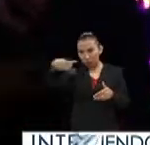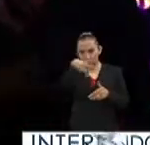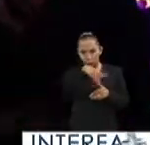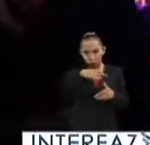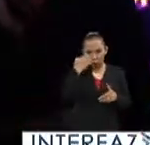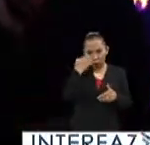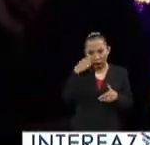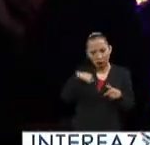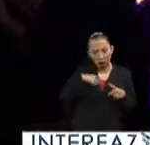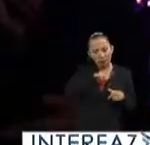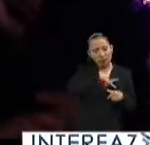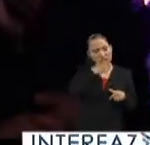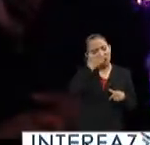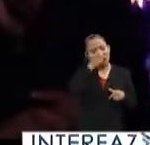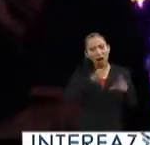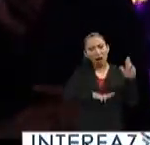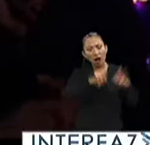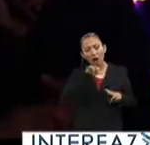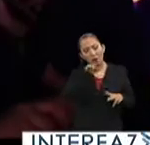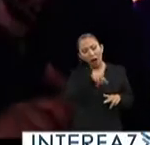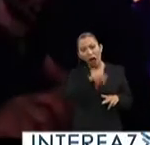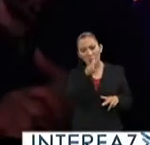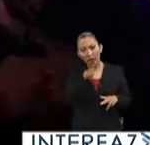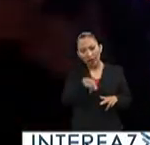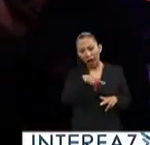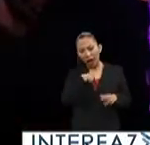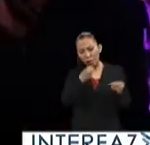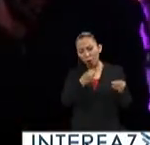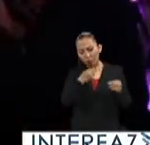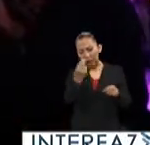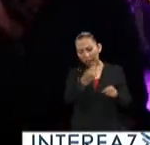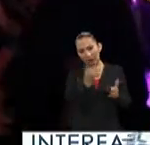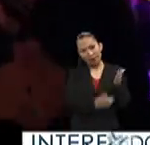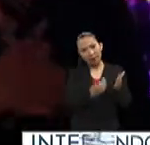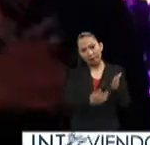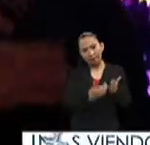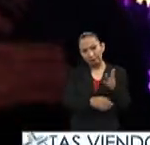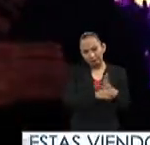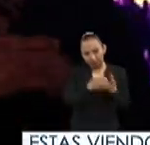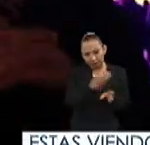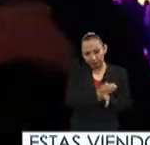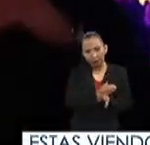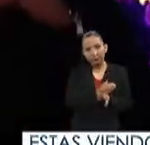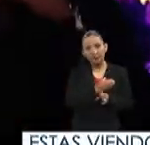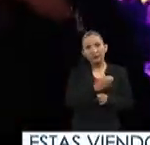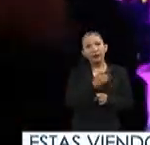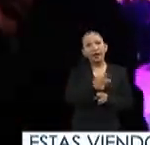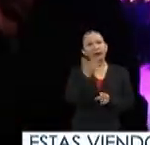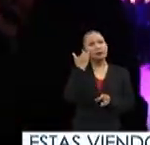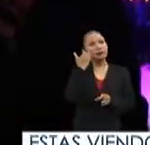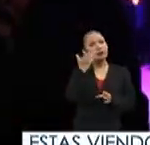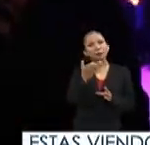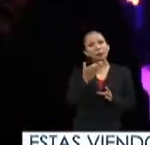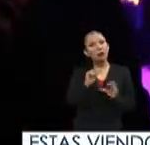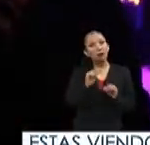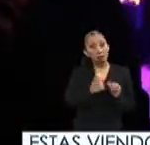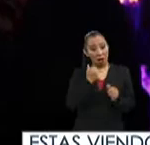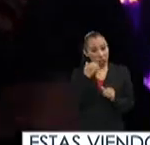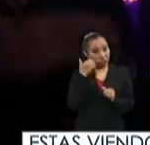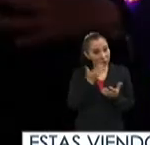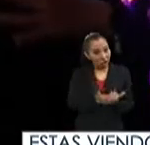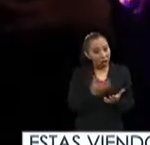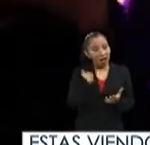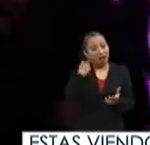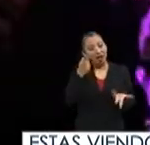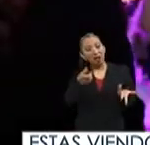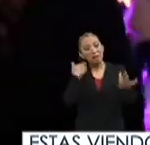dado cuenta que mi escuela normal realmente tiene muchas necesidades. El tiempo no se aprovecha de la mejor manera,